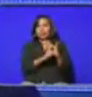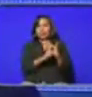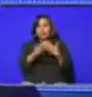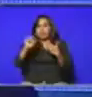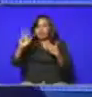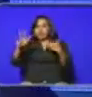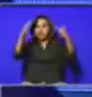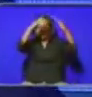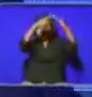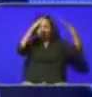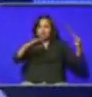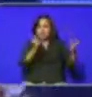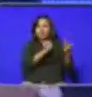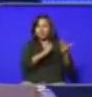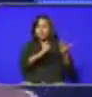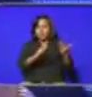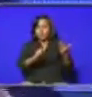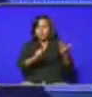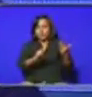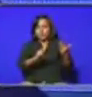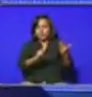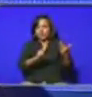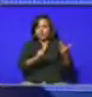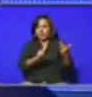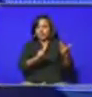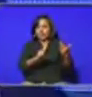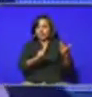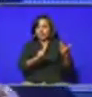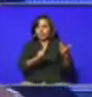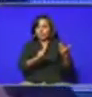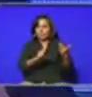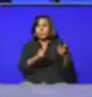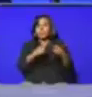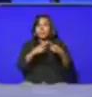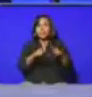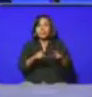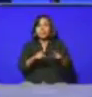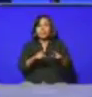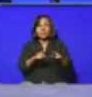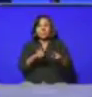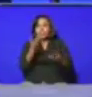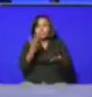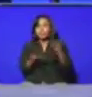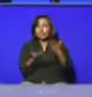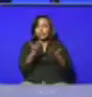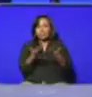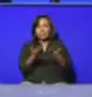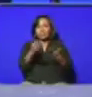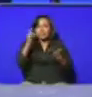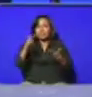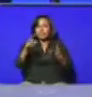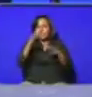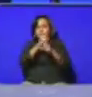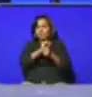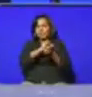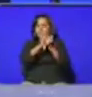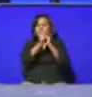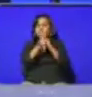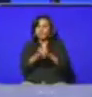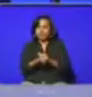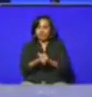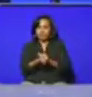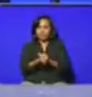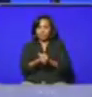específicas, la oferta del ICSE tiene que ir ajustándose a las necesidades de la demanda. En la medida